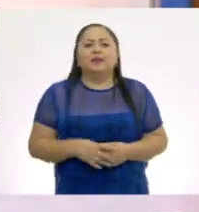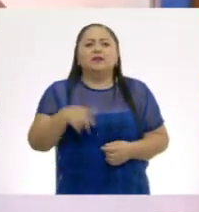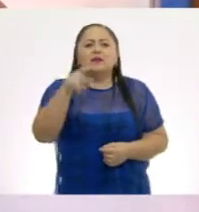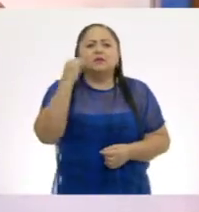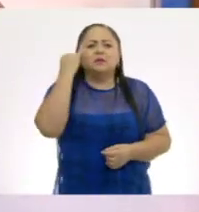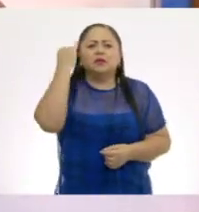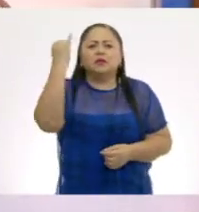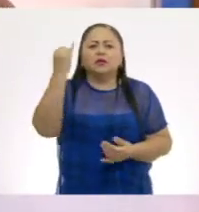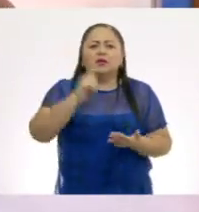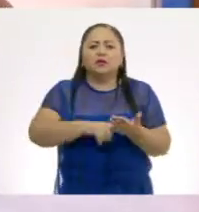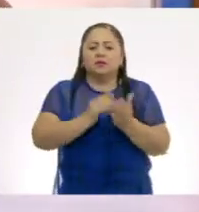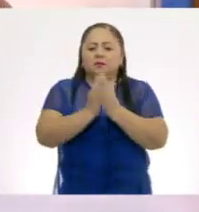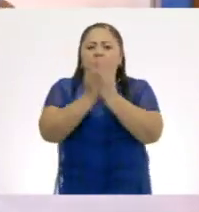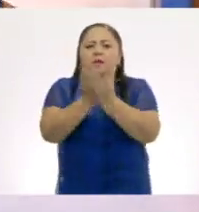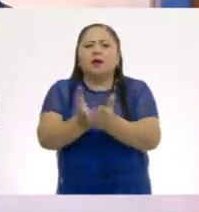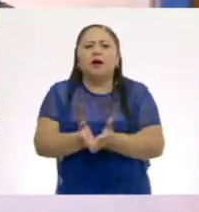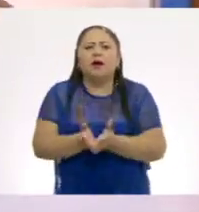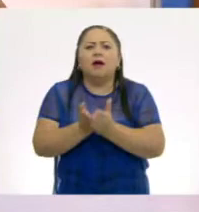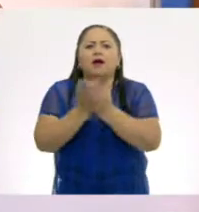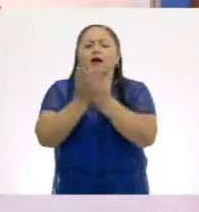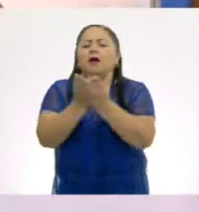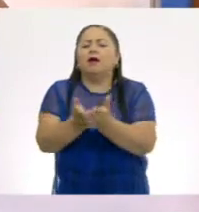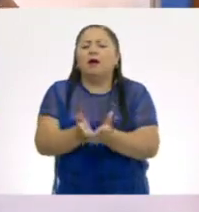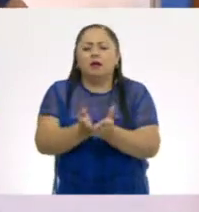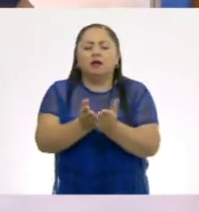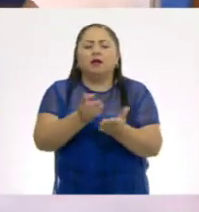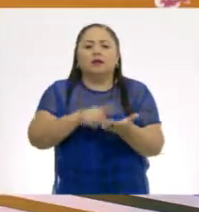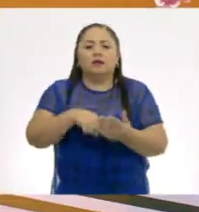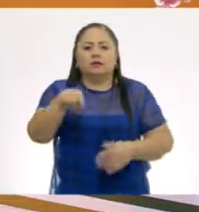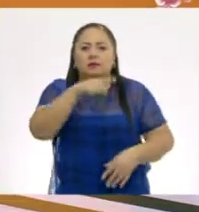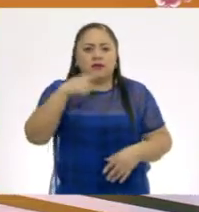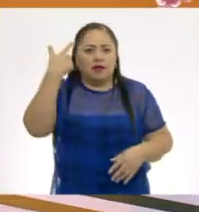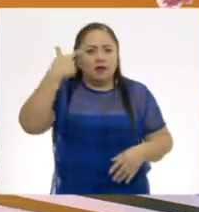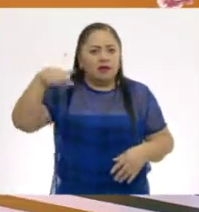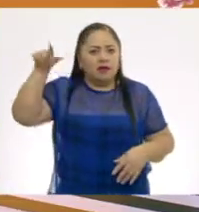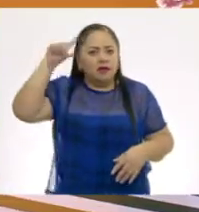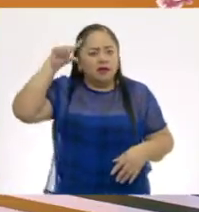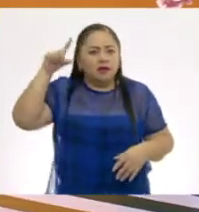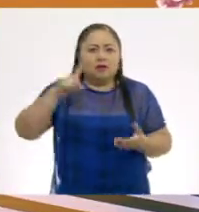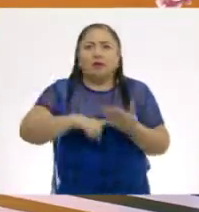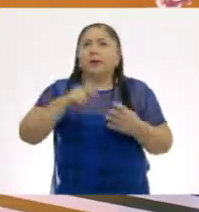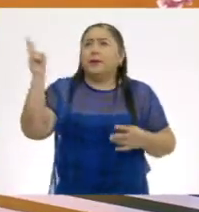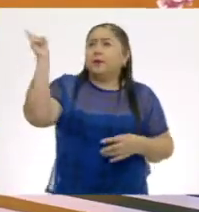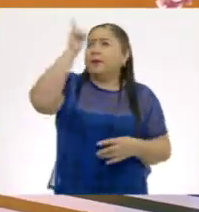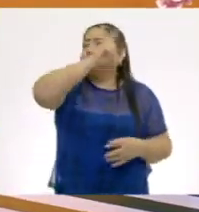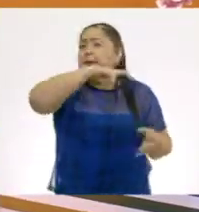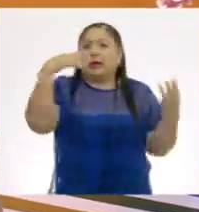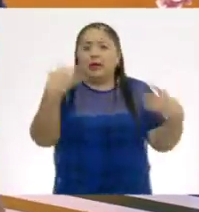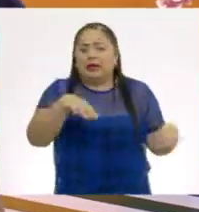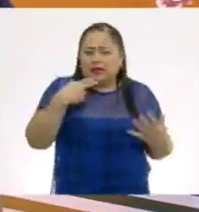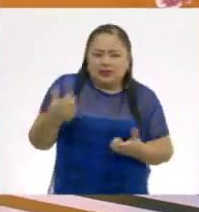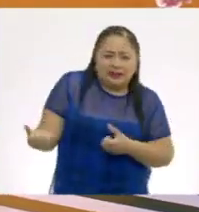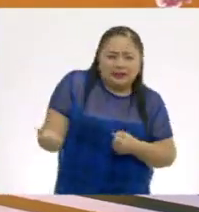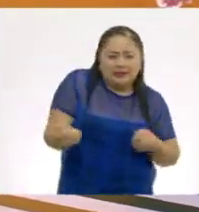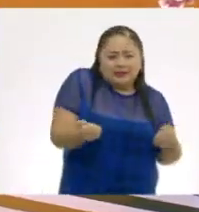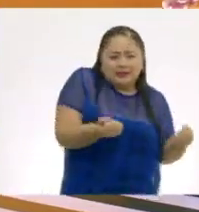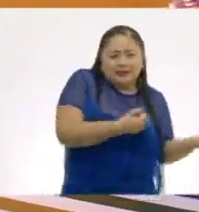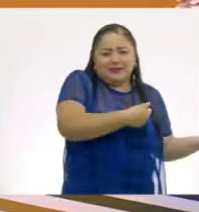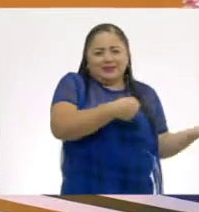Imagínate que estamos en un barco. Exactamente, entonces, somos marineros en una tormenta. No. ¿Pueden jugar, niños?